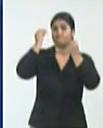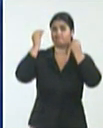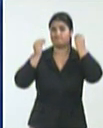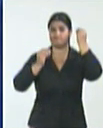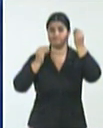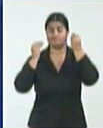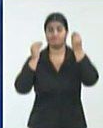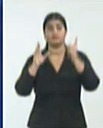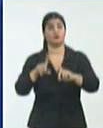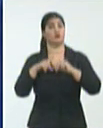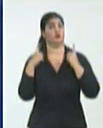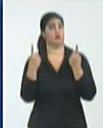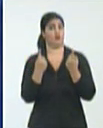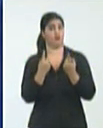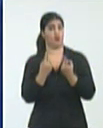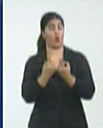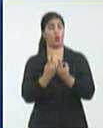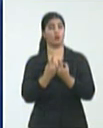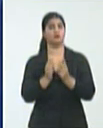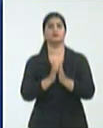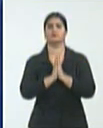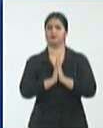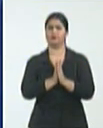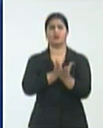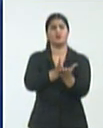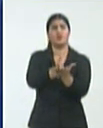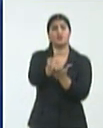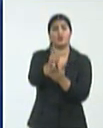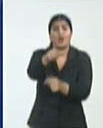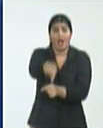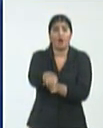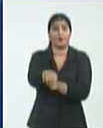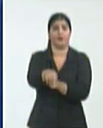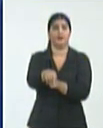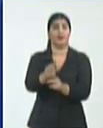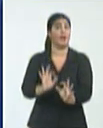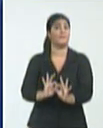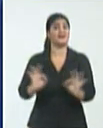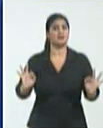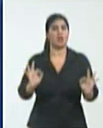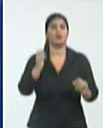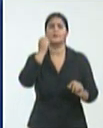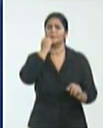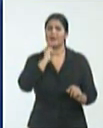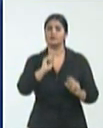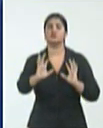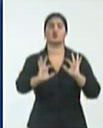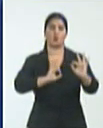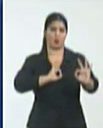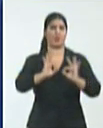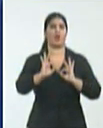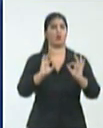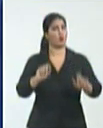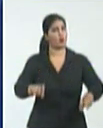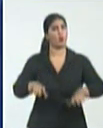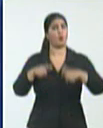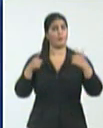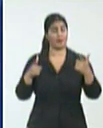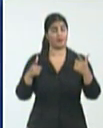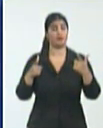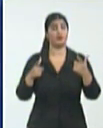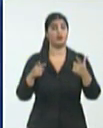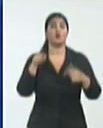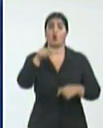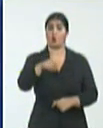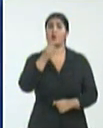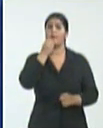sigamos cumpliendo, para que cumplamos con lo que en estos momentos tenemos a la mano